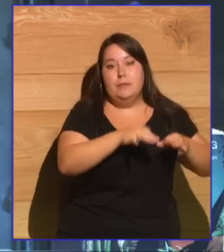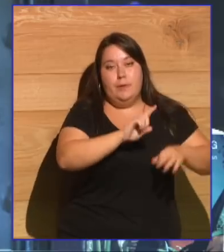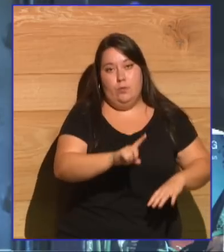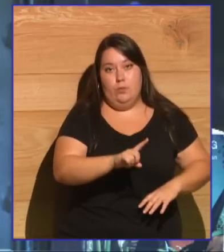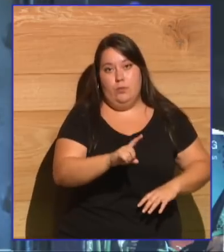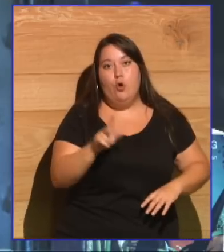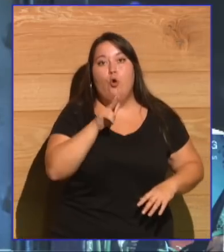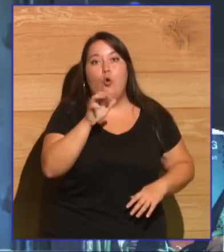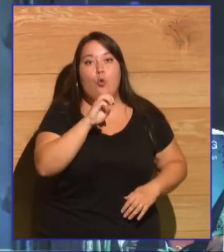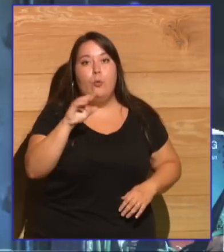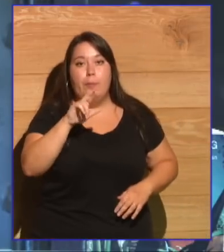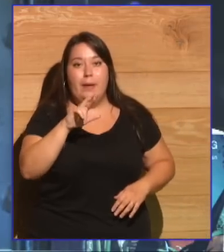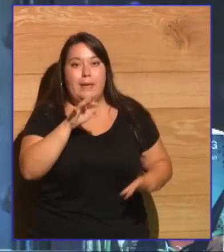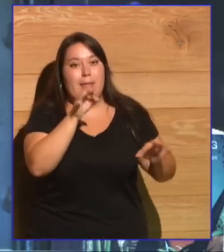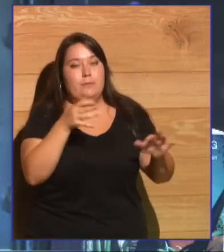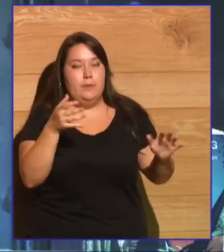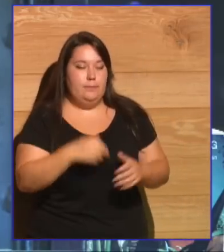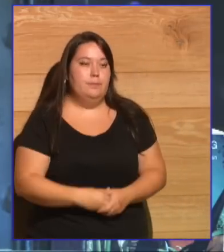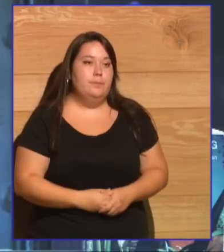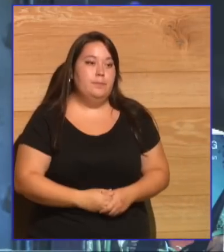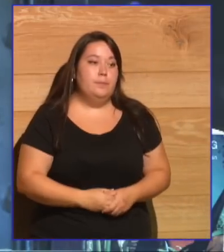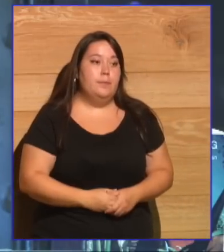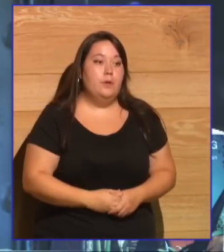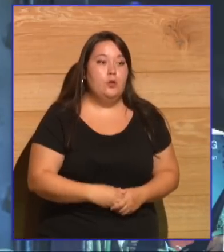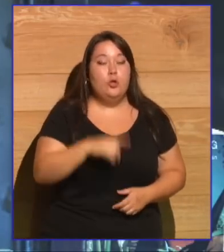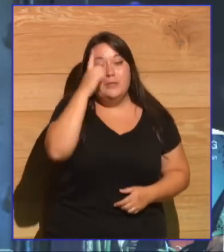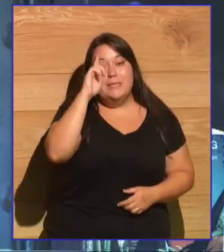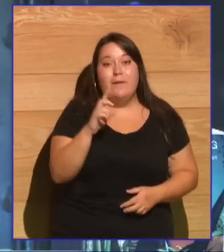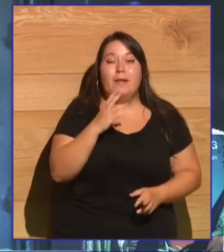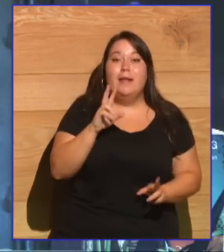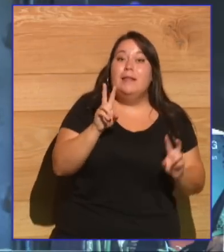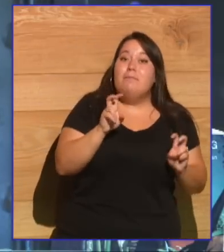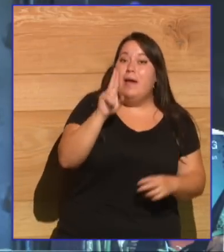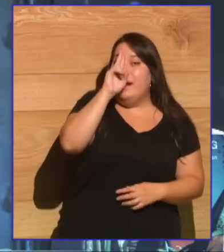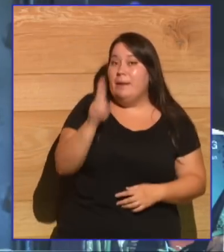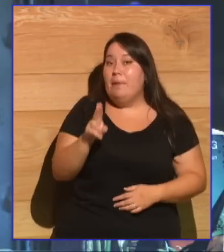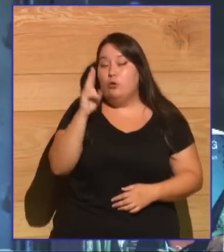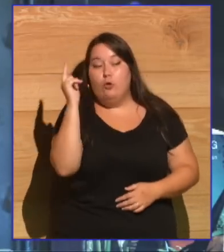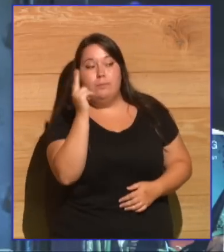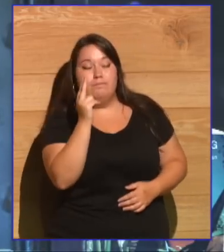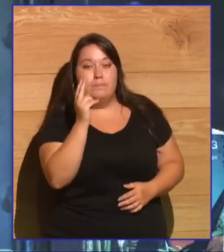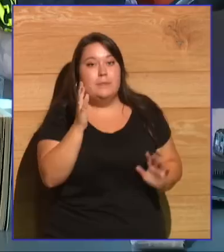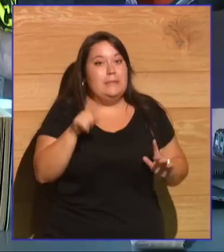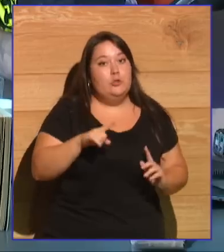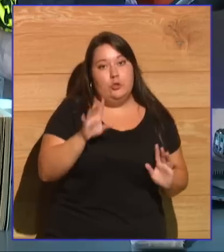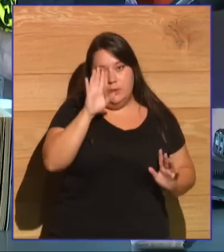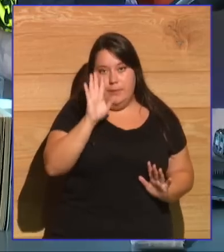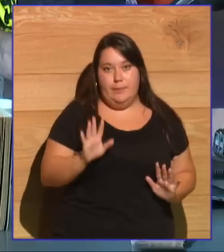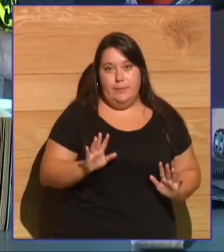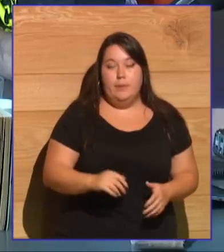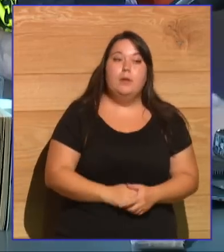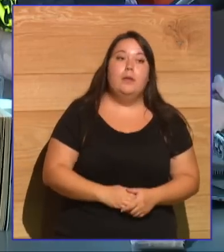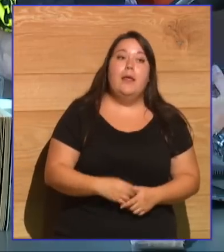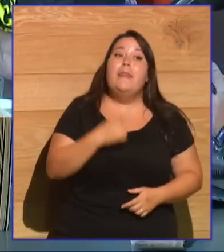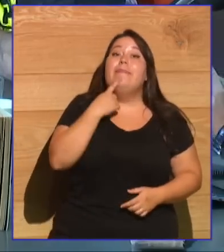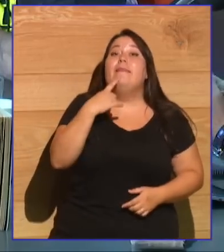tobe hooper nunca sabremos hasta qué punto si le faltó el respeto o yo voy haciendo esto y tu habitación dicen que se llevaron muy bien